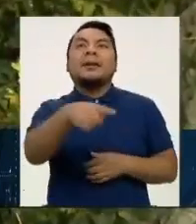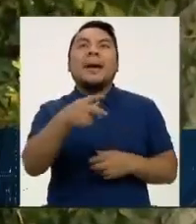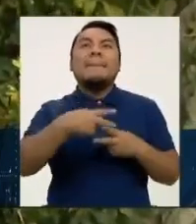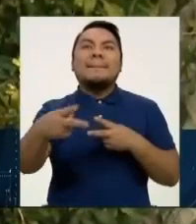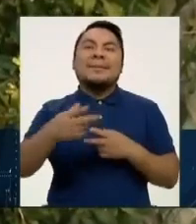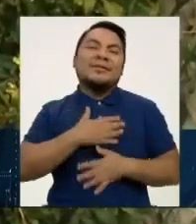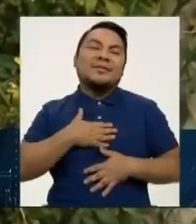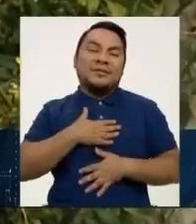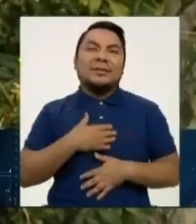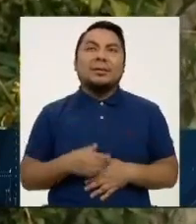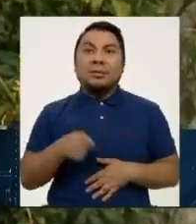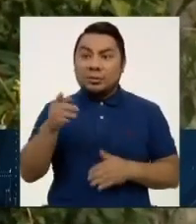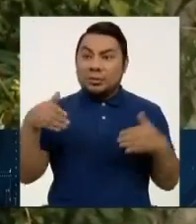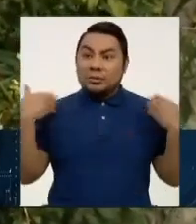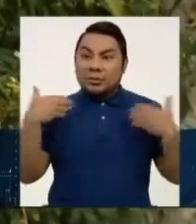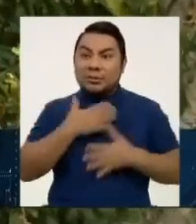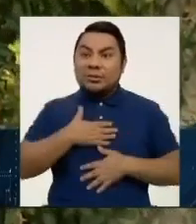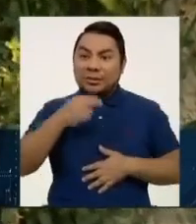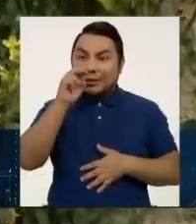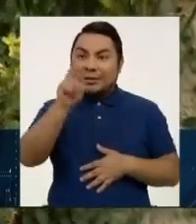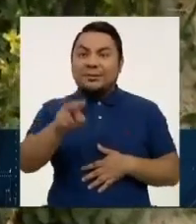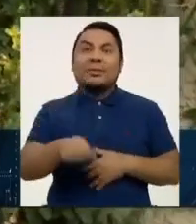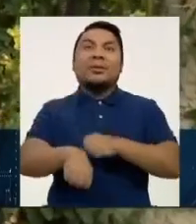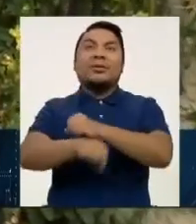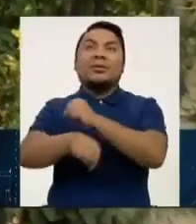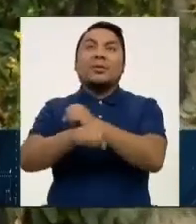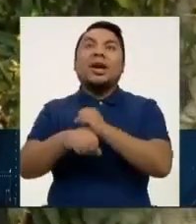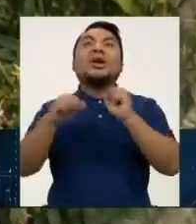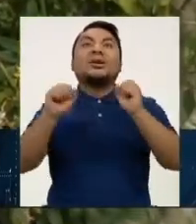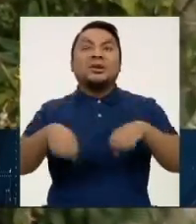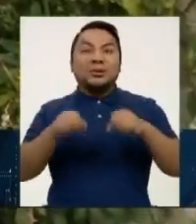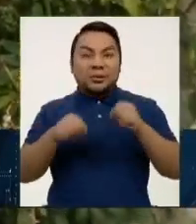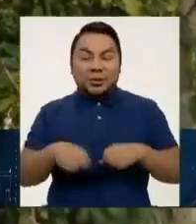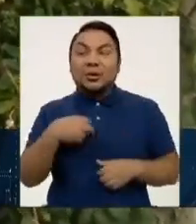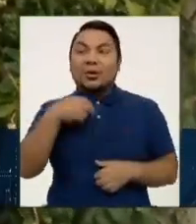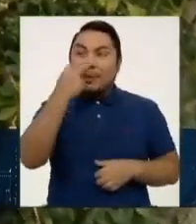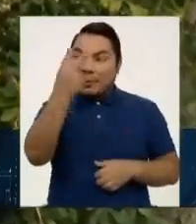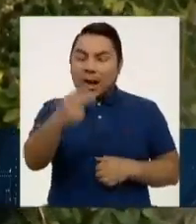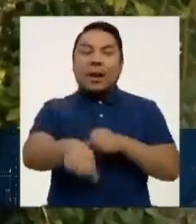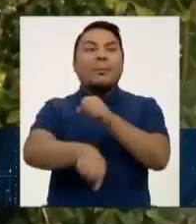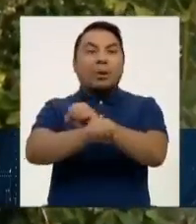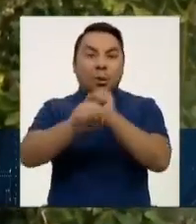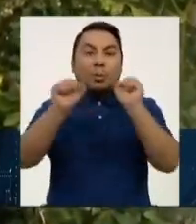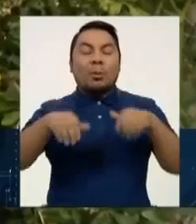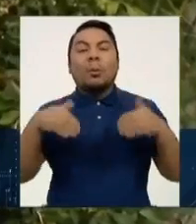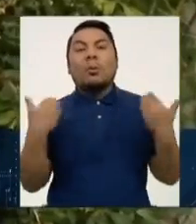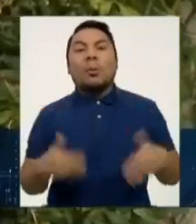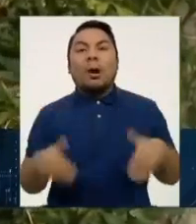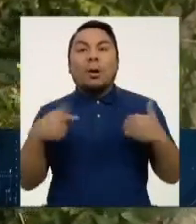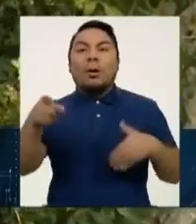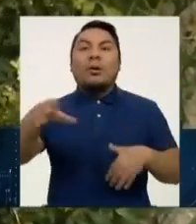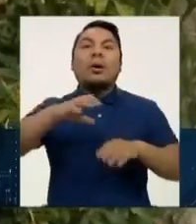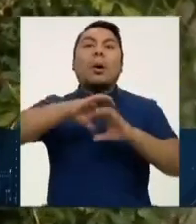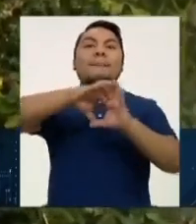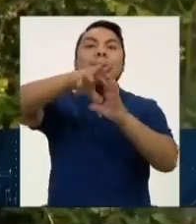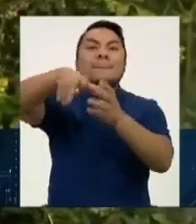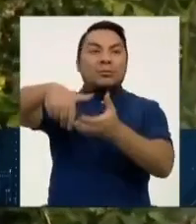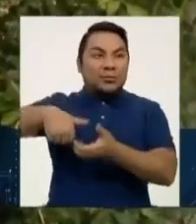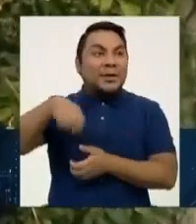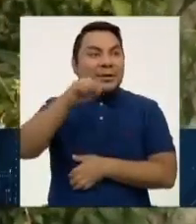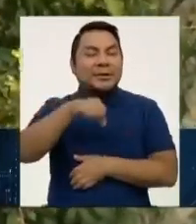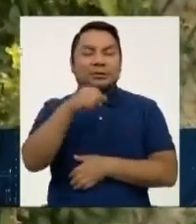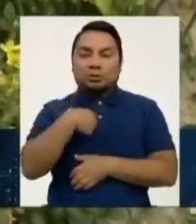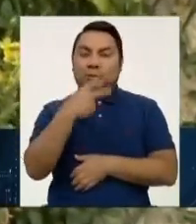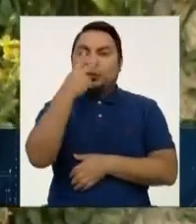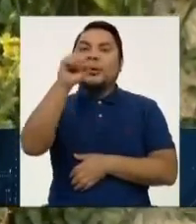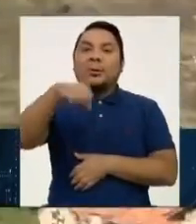¿Están contentos viendo el mundial, el partido? Sí, ahora el partido está nuestra selección. Primordial. ¿No? Apoyando a la selección.